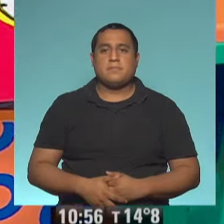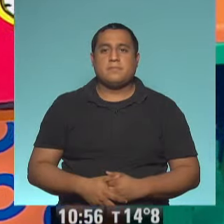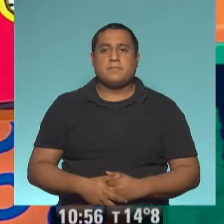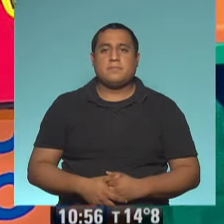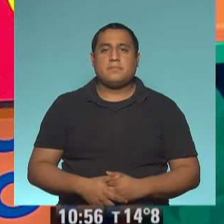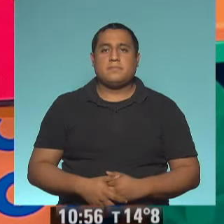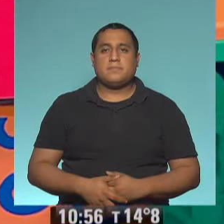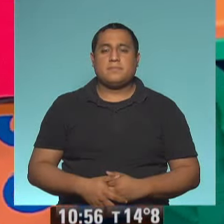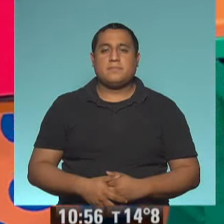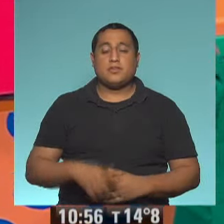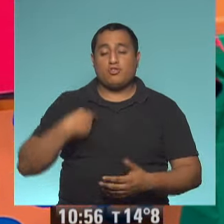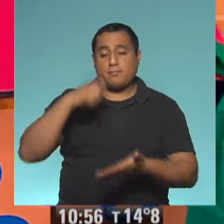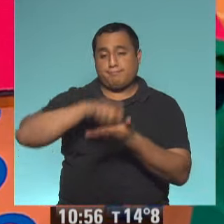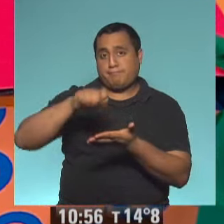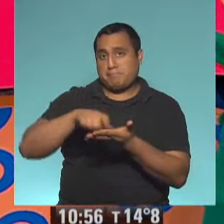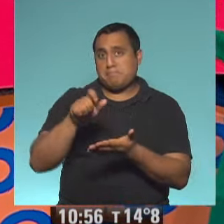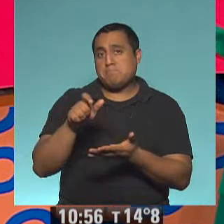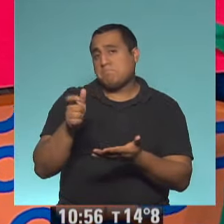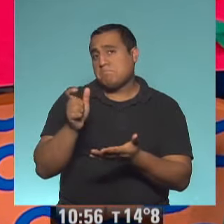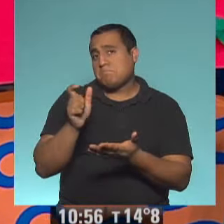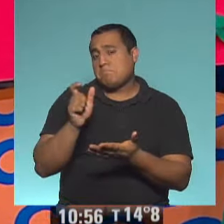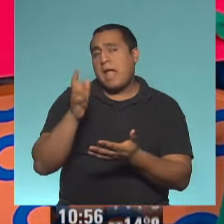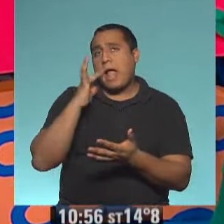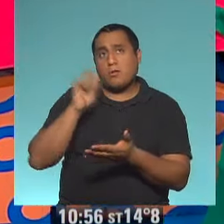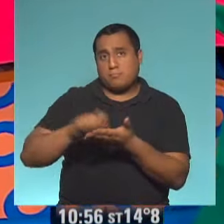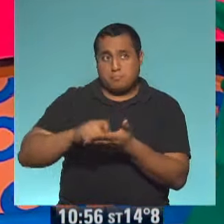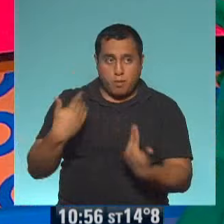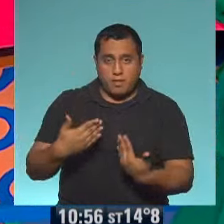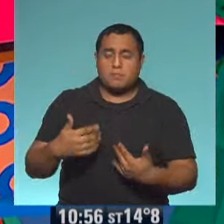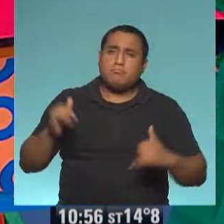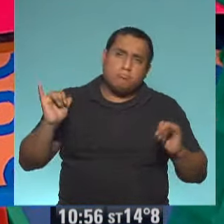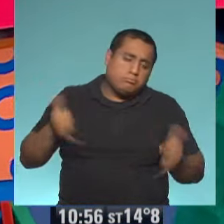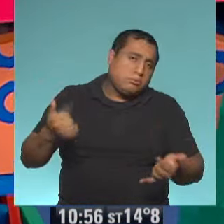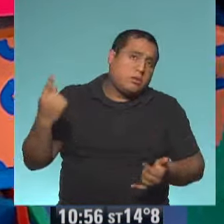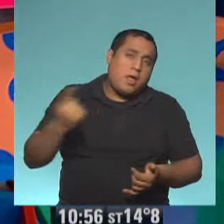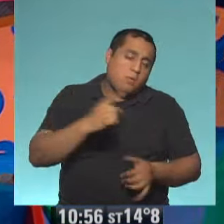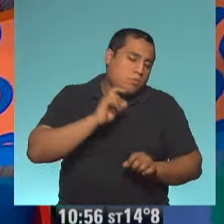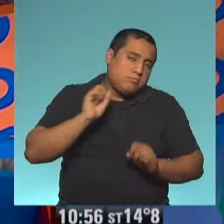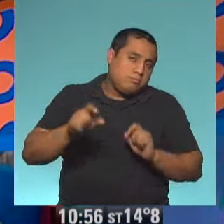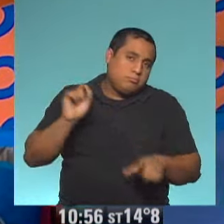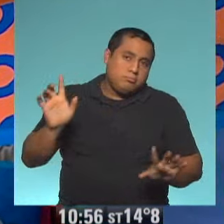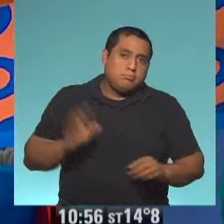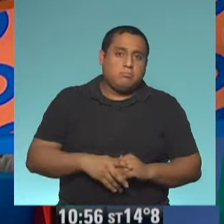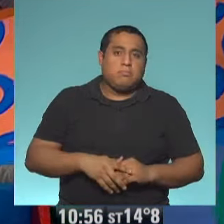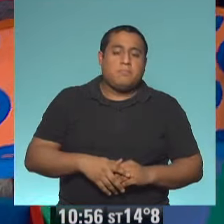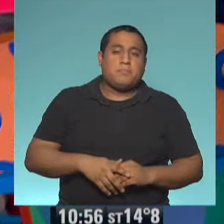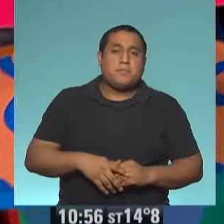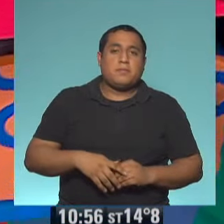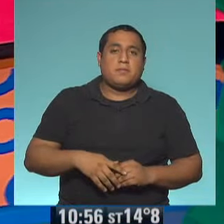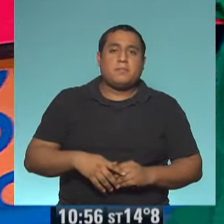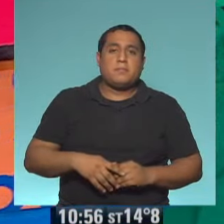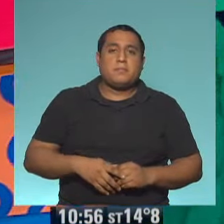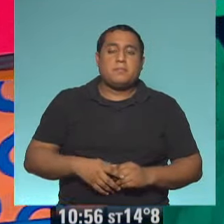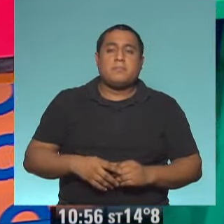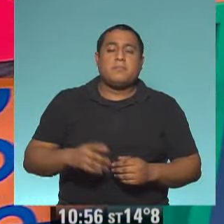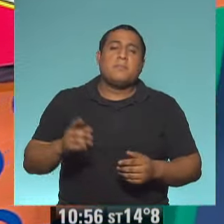Perfecto. Yo voy a escribir unas palabras, ¿puedo? Claro, por eso, cada uno ponga a lo que lo represente. Le voy a agregar chicos y chicas. Todo lo que hay. Todo